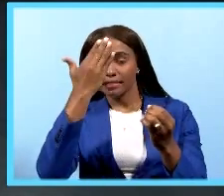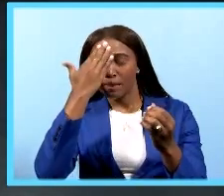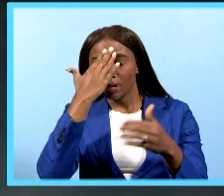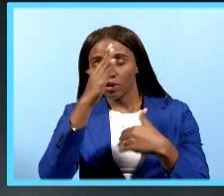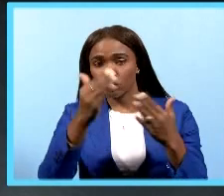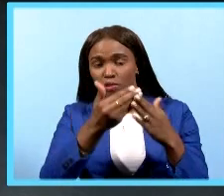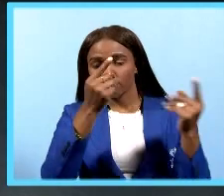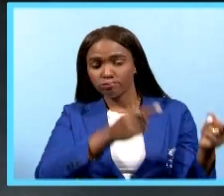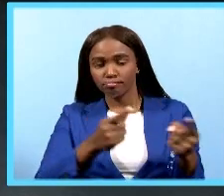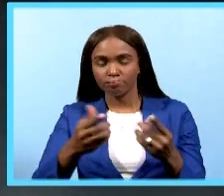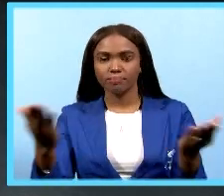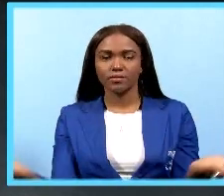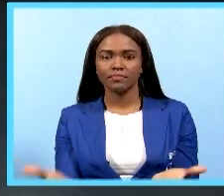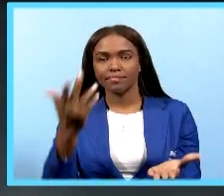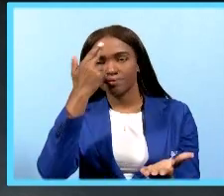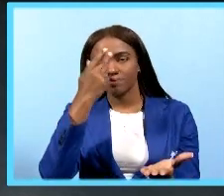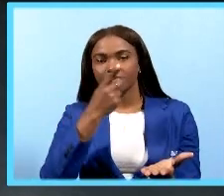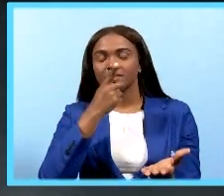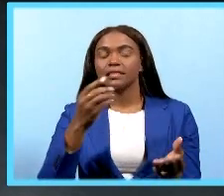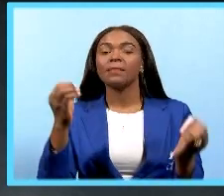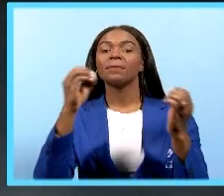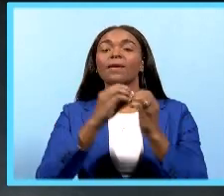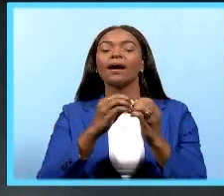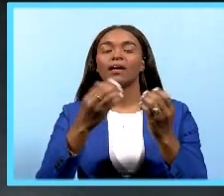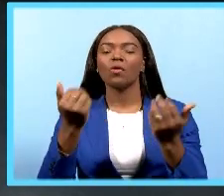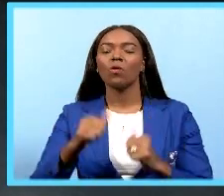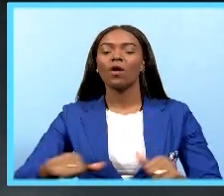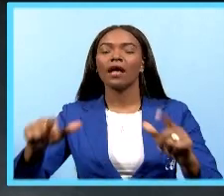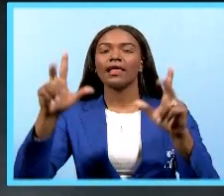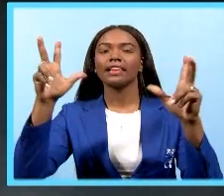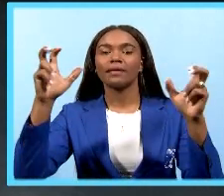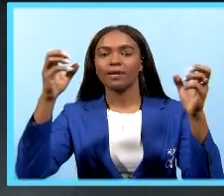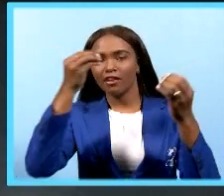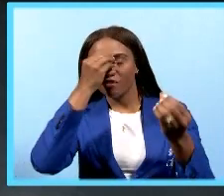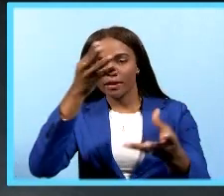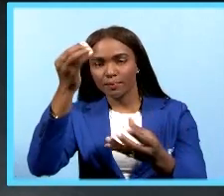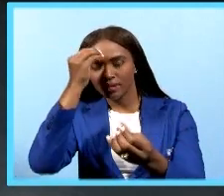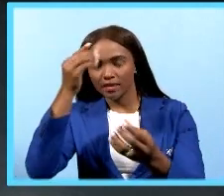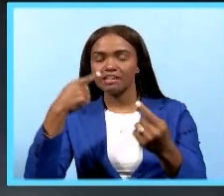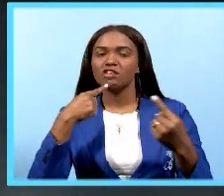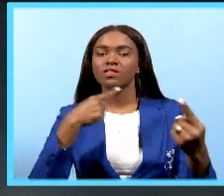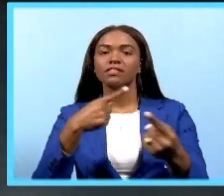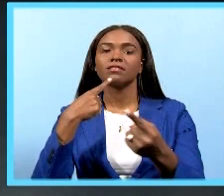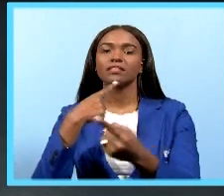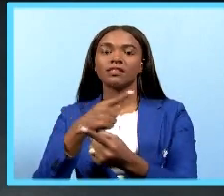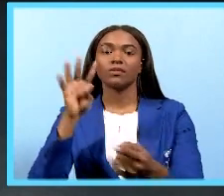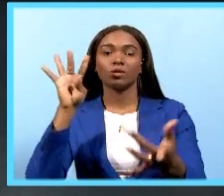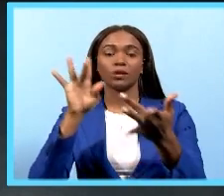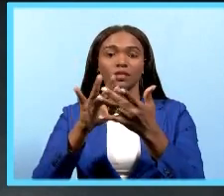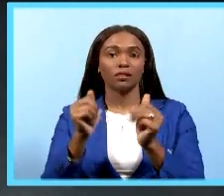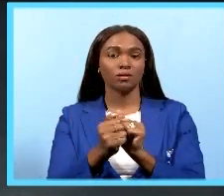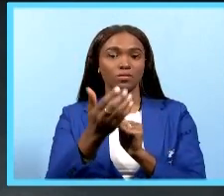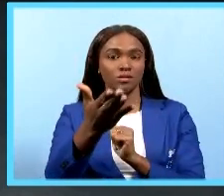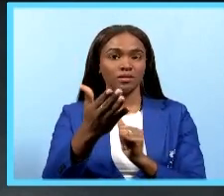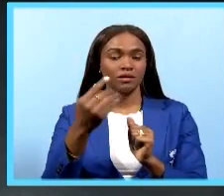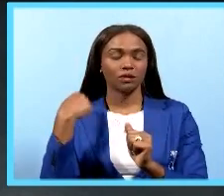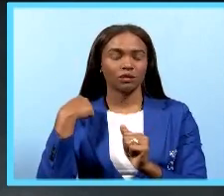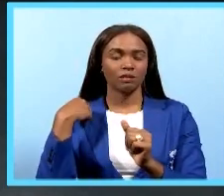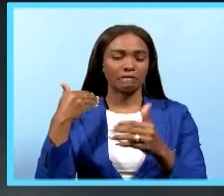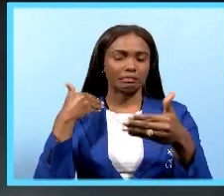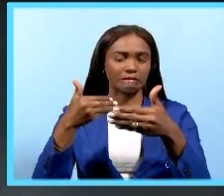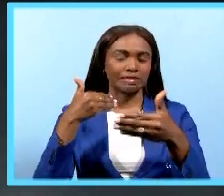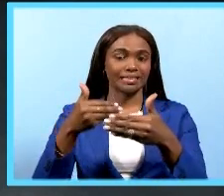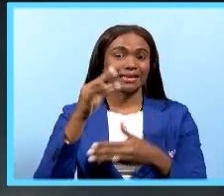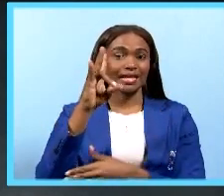lo que ha pasado acá en el país y mucho más allá en aspectos informativos y noticiosos. El 4 conecta. Estamos arribando